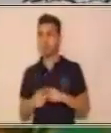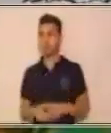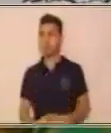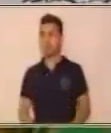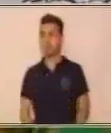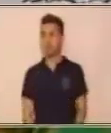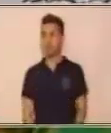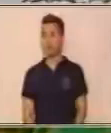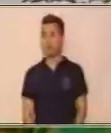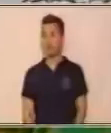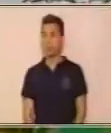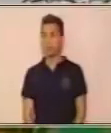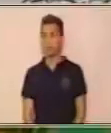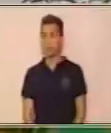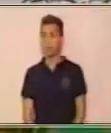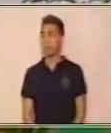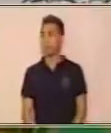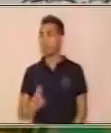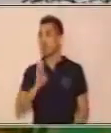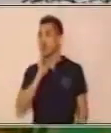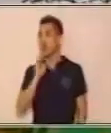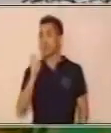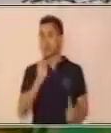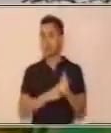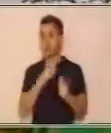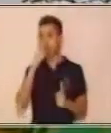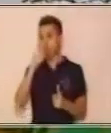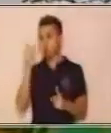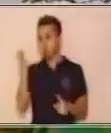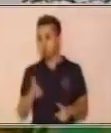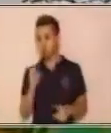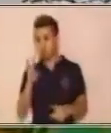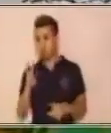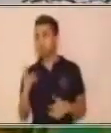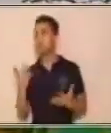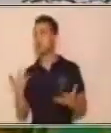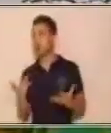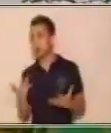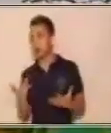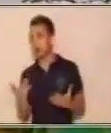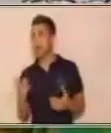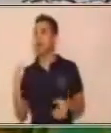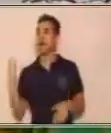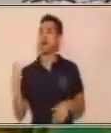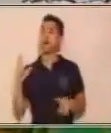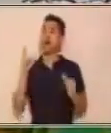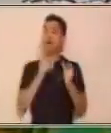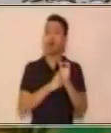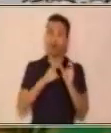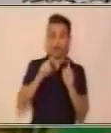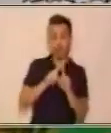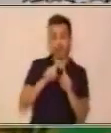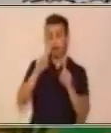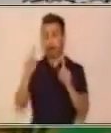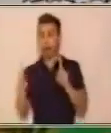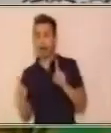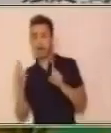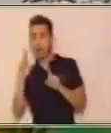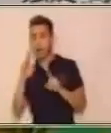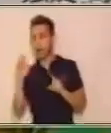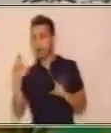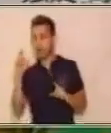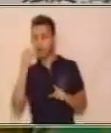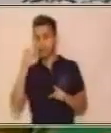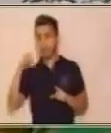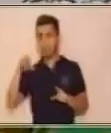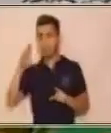multiplicación con un tercio, sino es una multiplicación con el recíproco de un tercio. ¿Quién es el